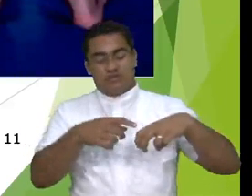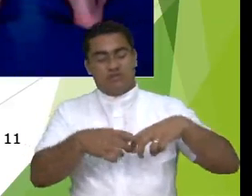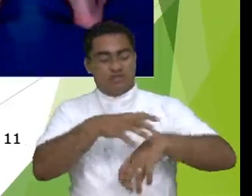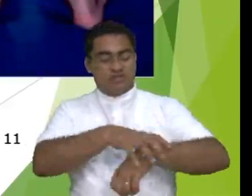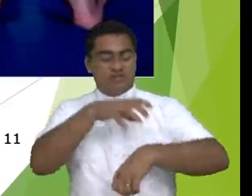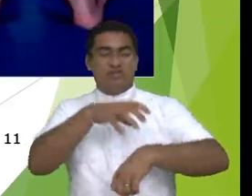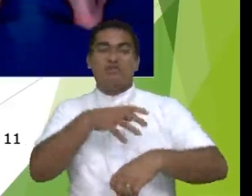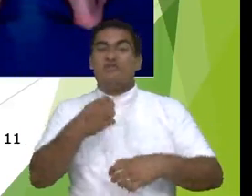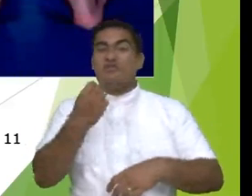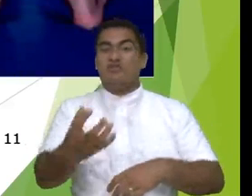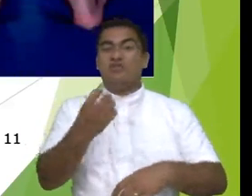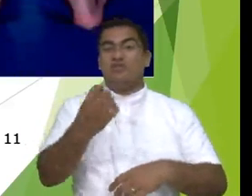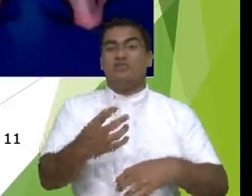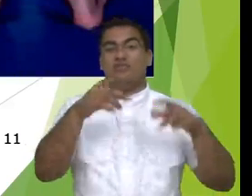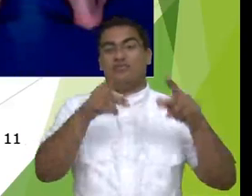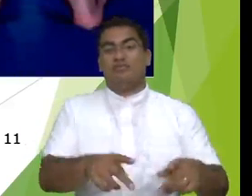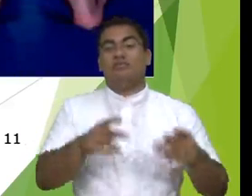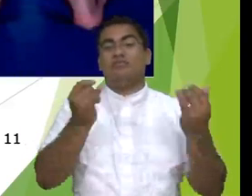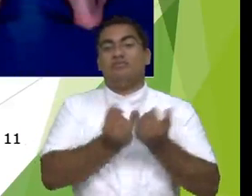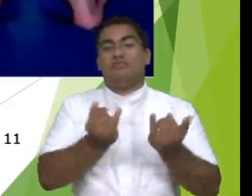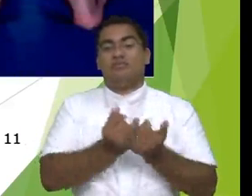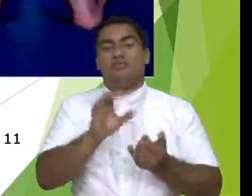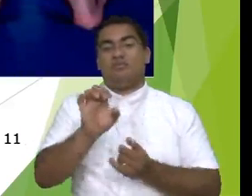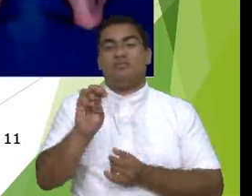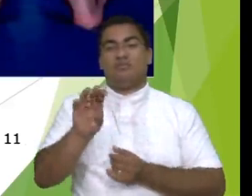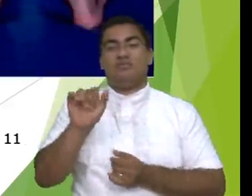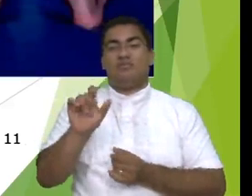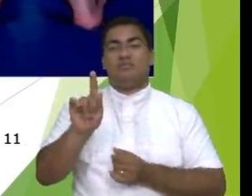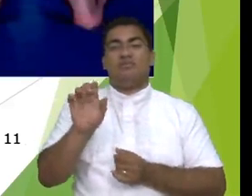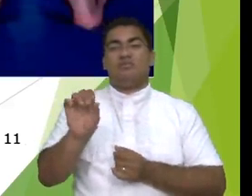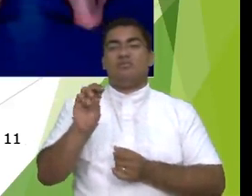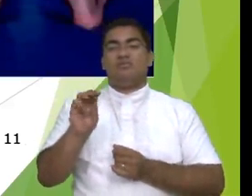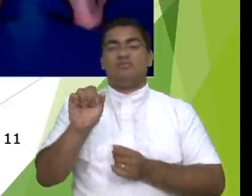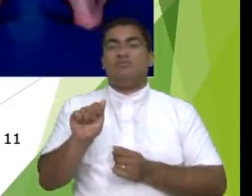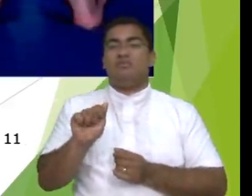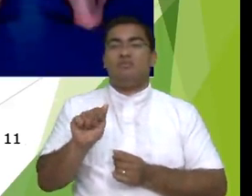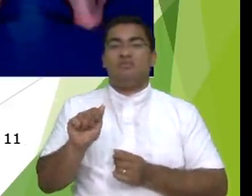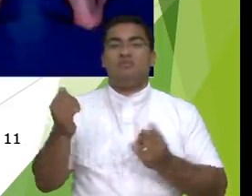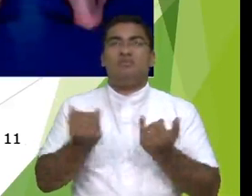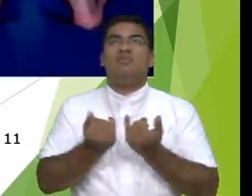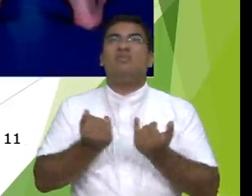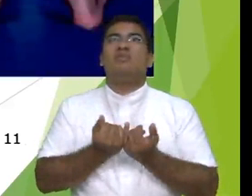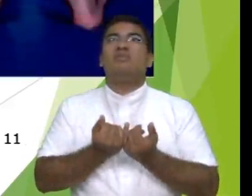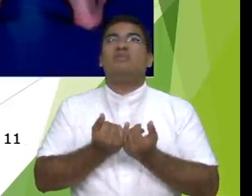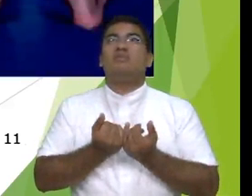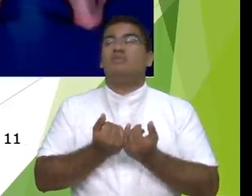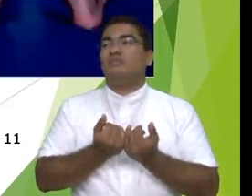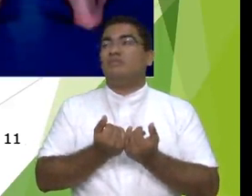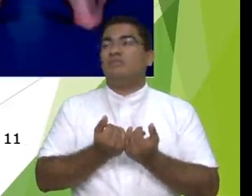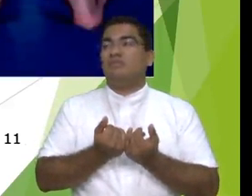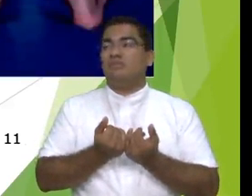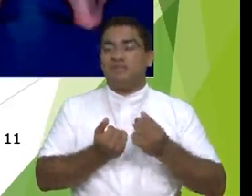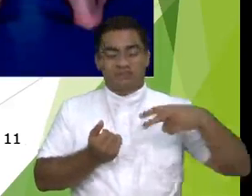y el dolor que tiene la persona. Esos son hematomas musculares. También puede haber, como le dije, en este caso en los gemelos, ¿verdad? En la